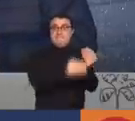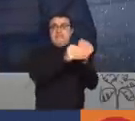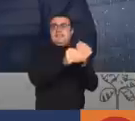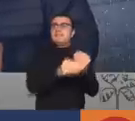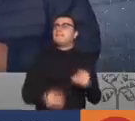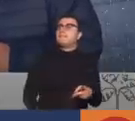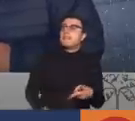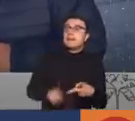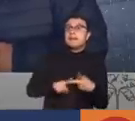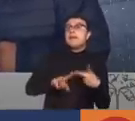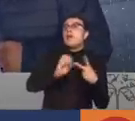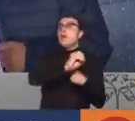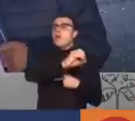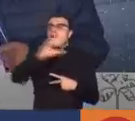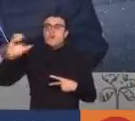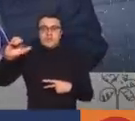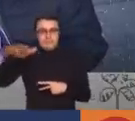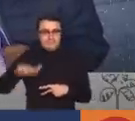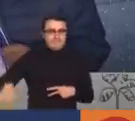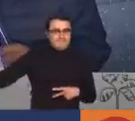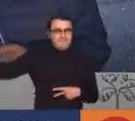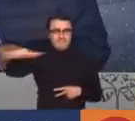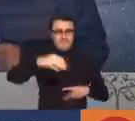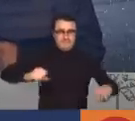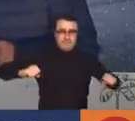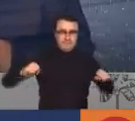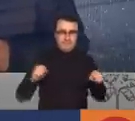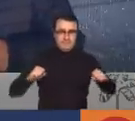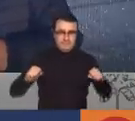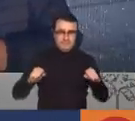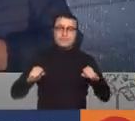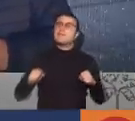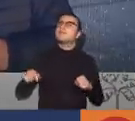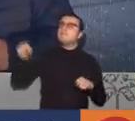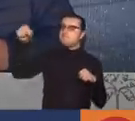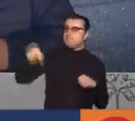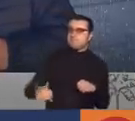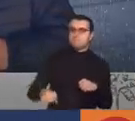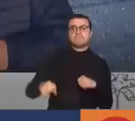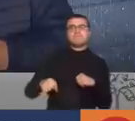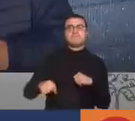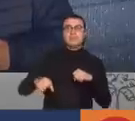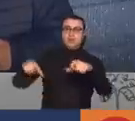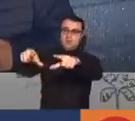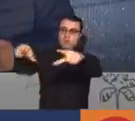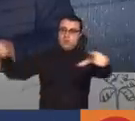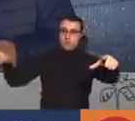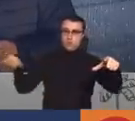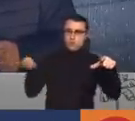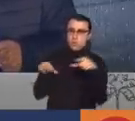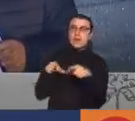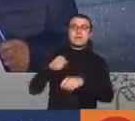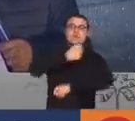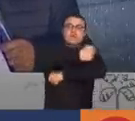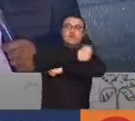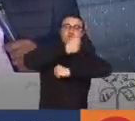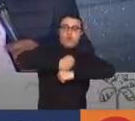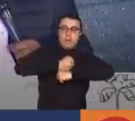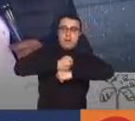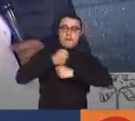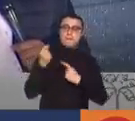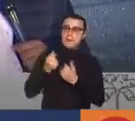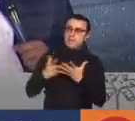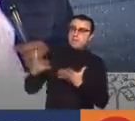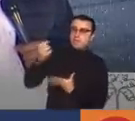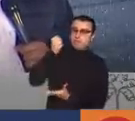para el lado occidental propiamente de la ciudad con el multicampus en Suba, que va a tener una